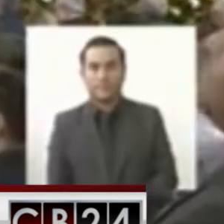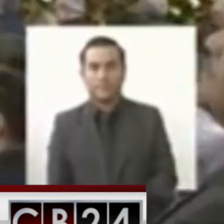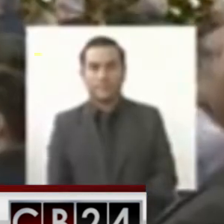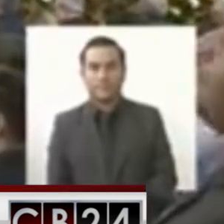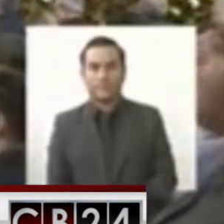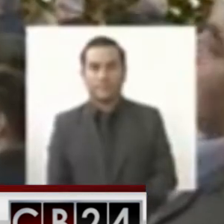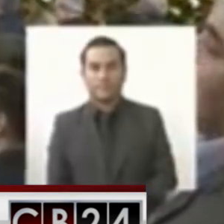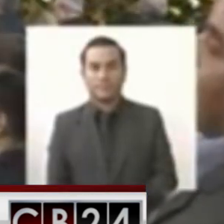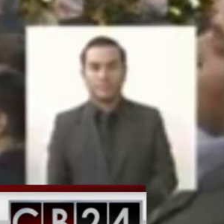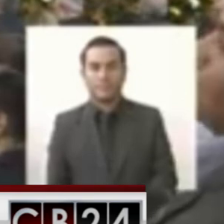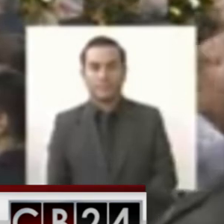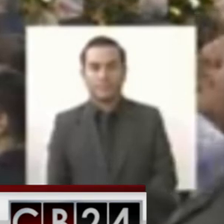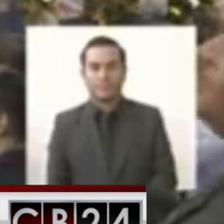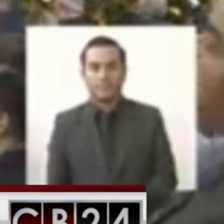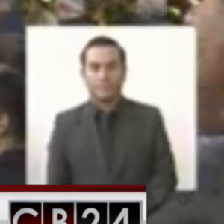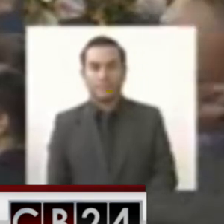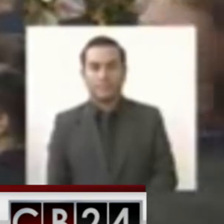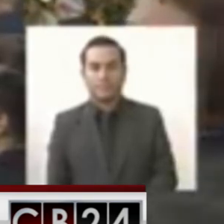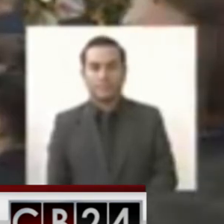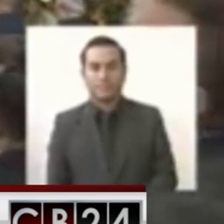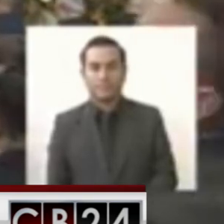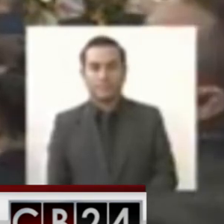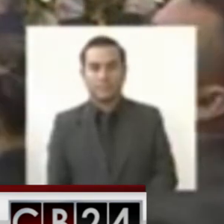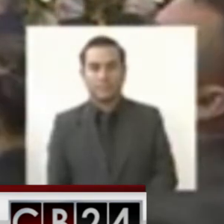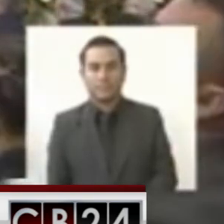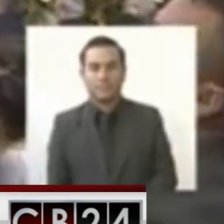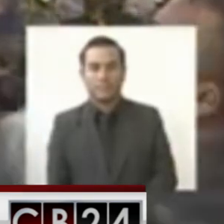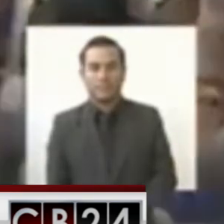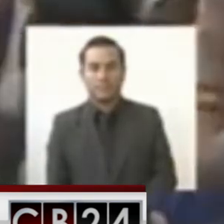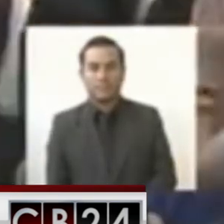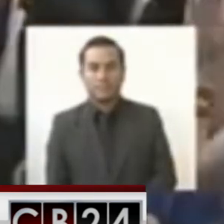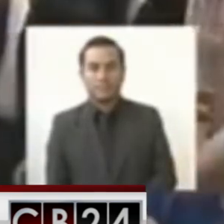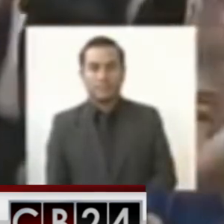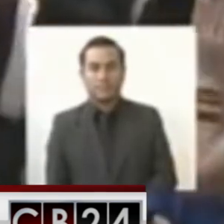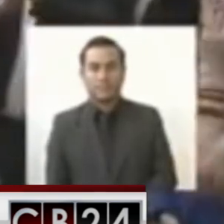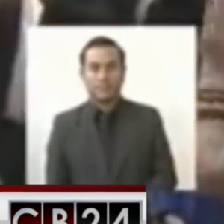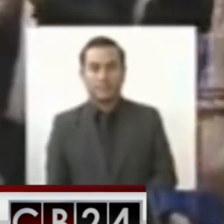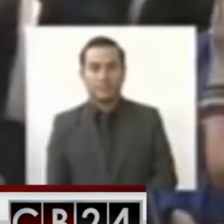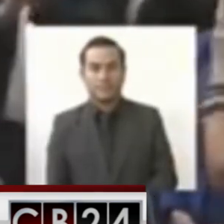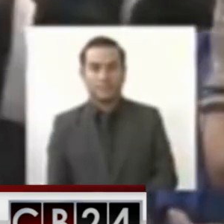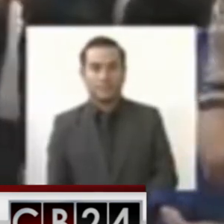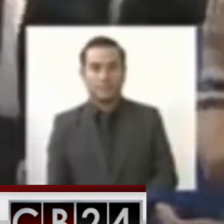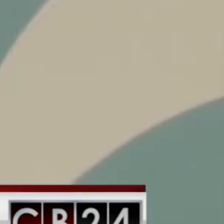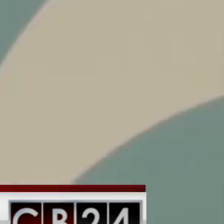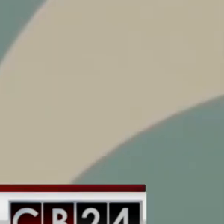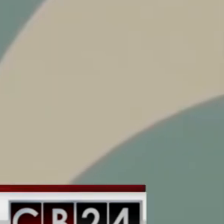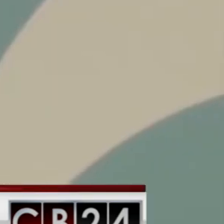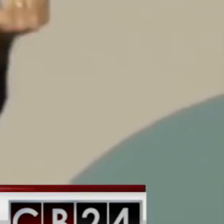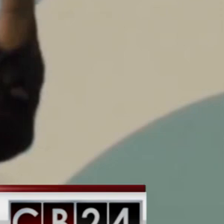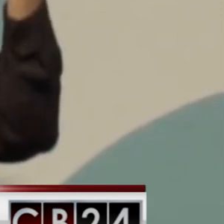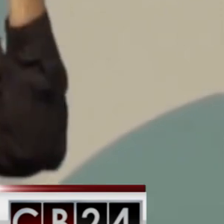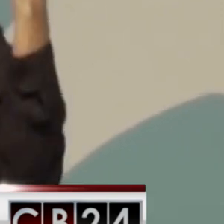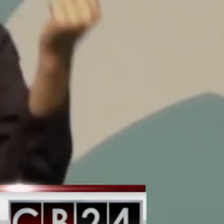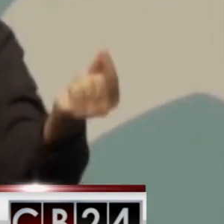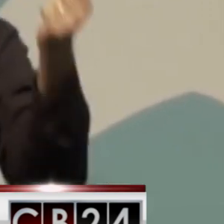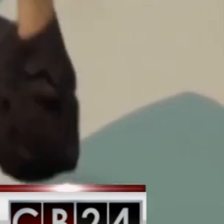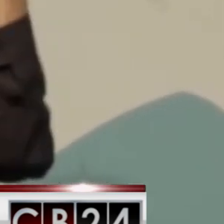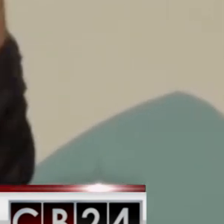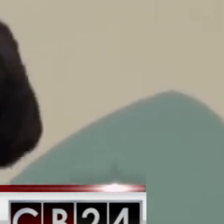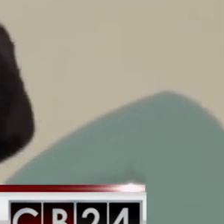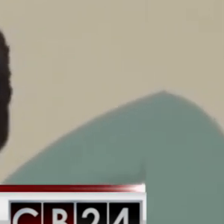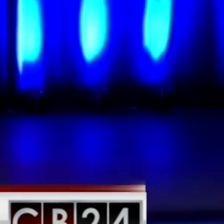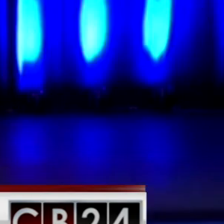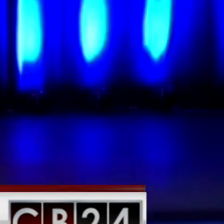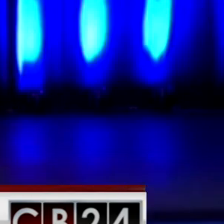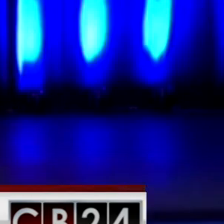de el salvador que ejercerán su función por los próximos cinco años a partir del primero de junio en las últimas semanas bush que